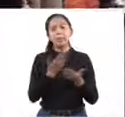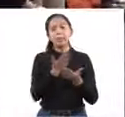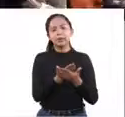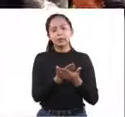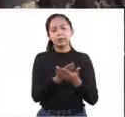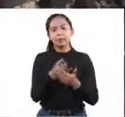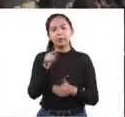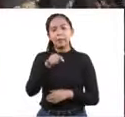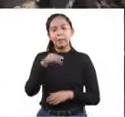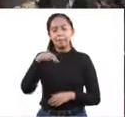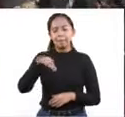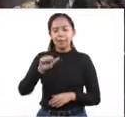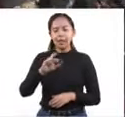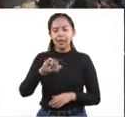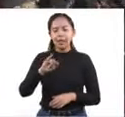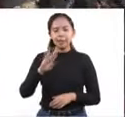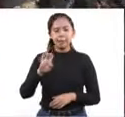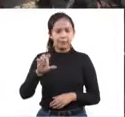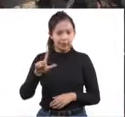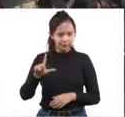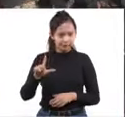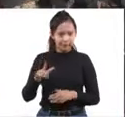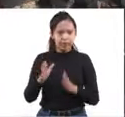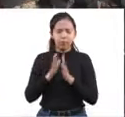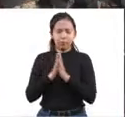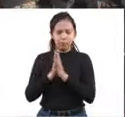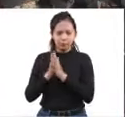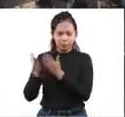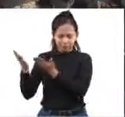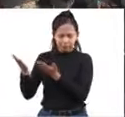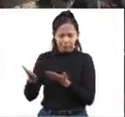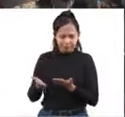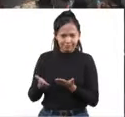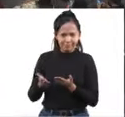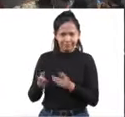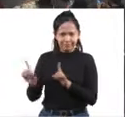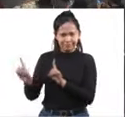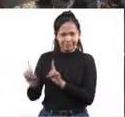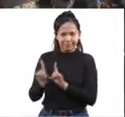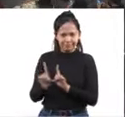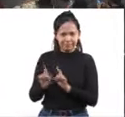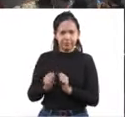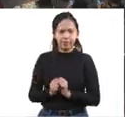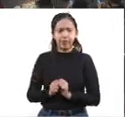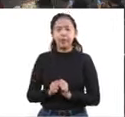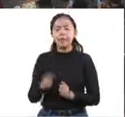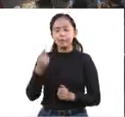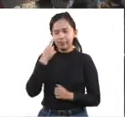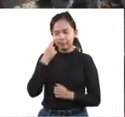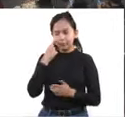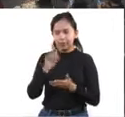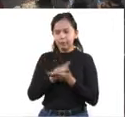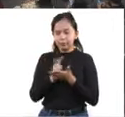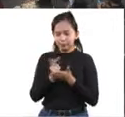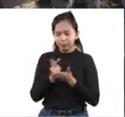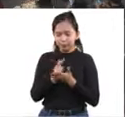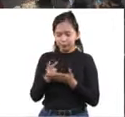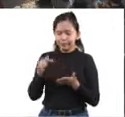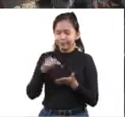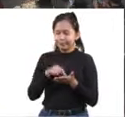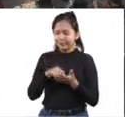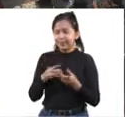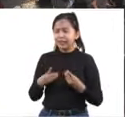a Maribel que viniera para aquí para tomar la palabra también y presentarle este libro que está